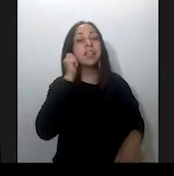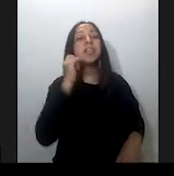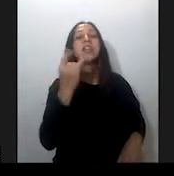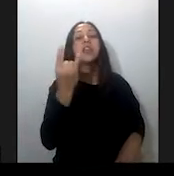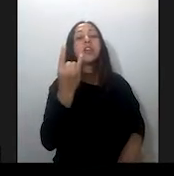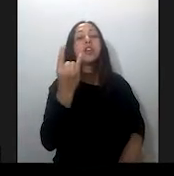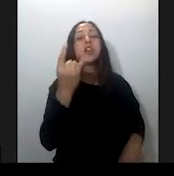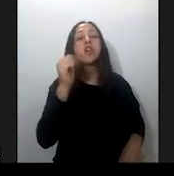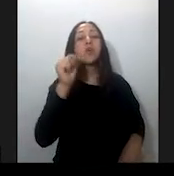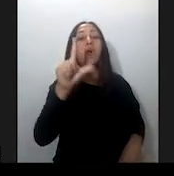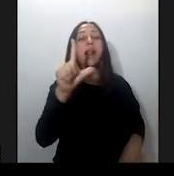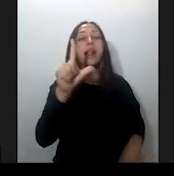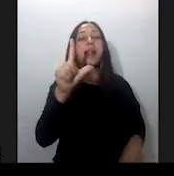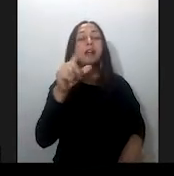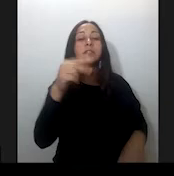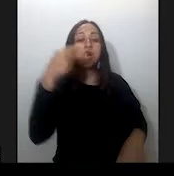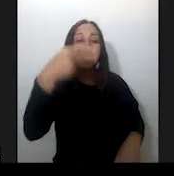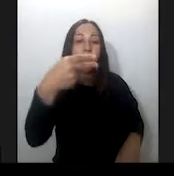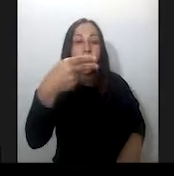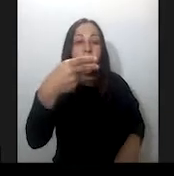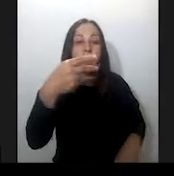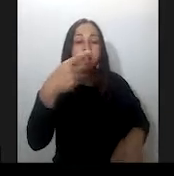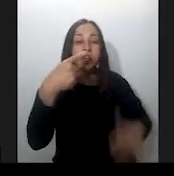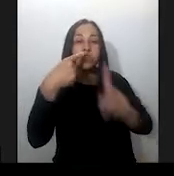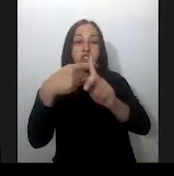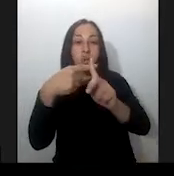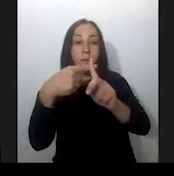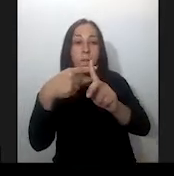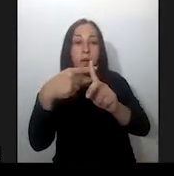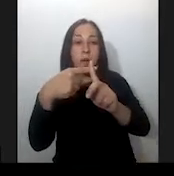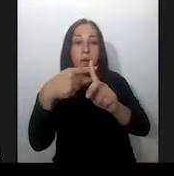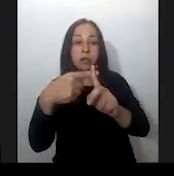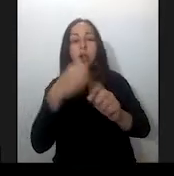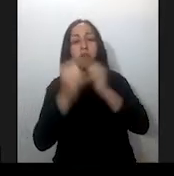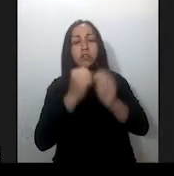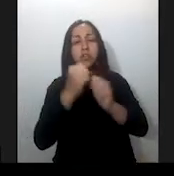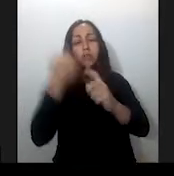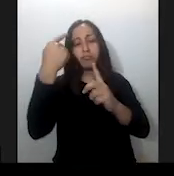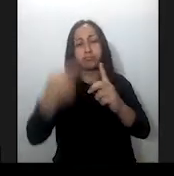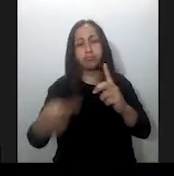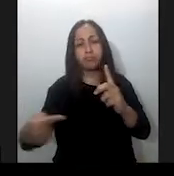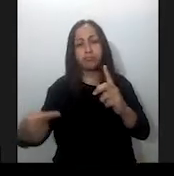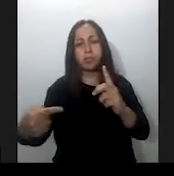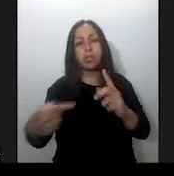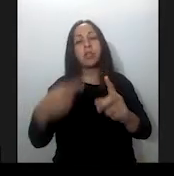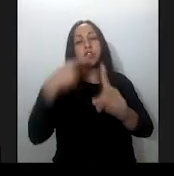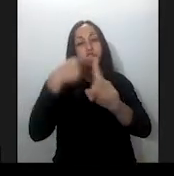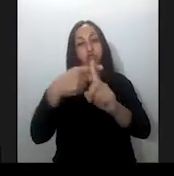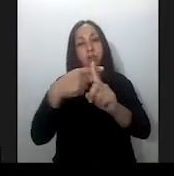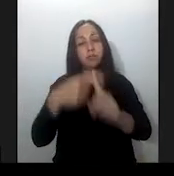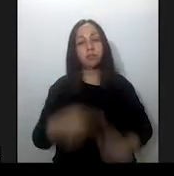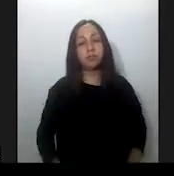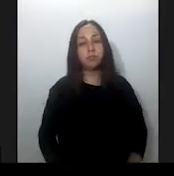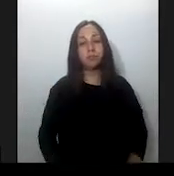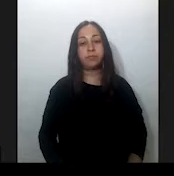voy a invocar a la función suma. Hay muchísimas funciones que podemos trabajar, sí, incluso